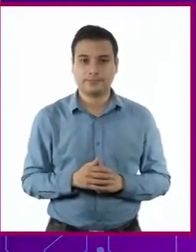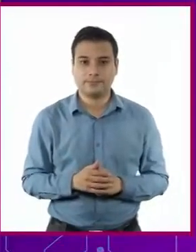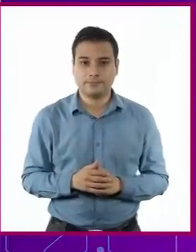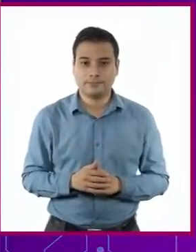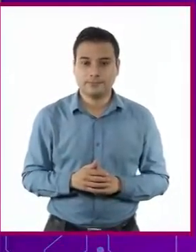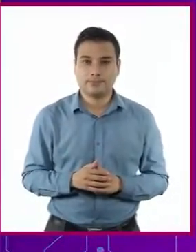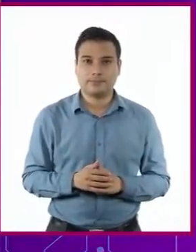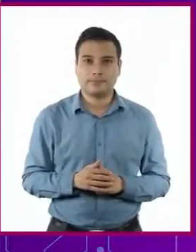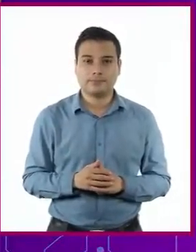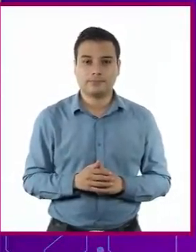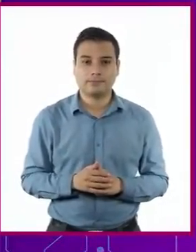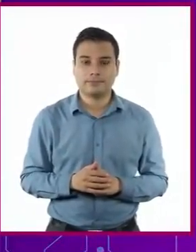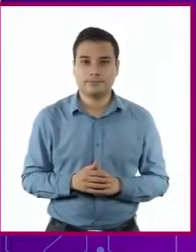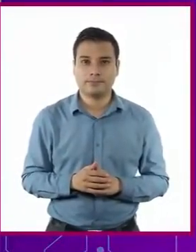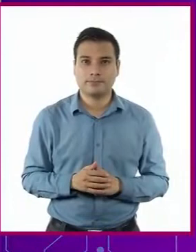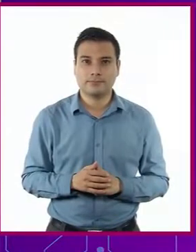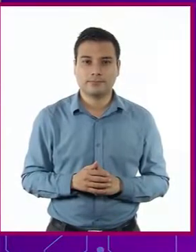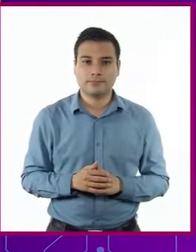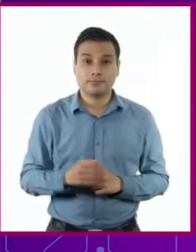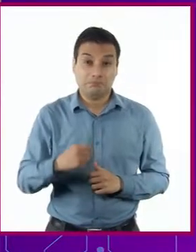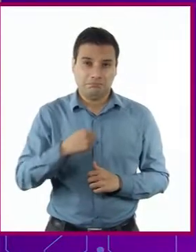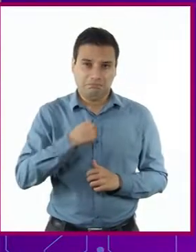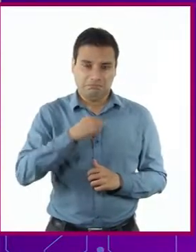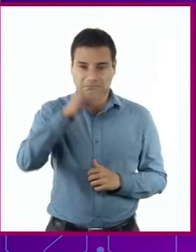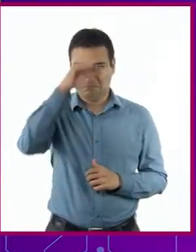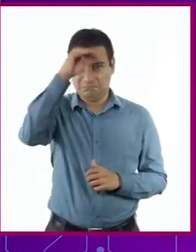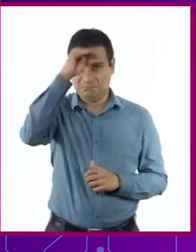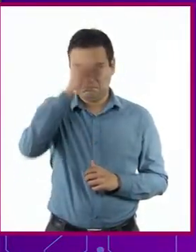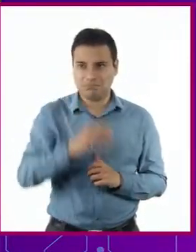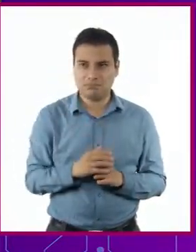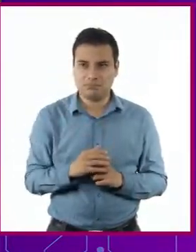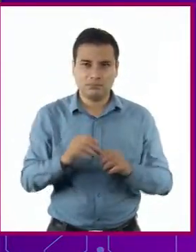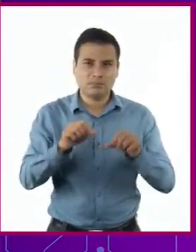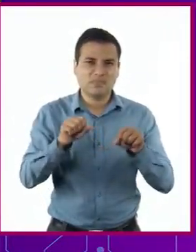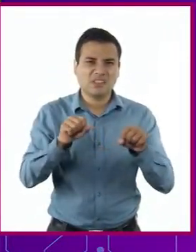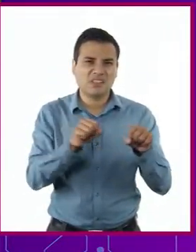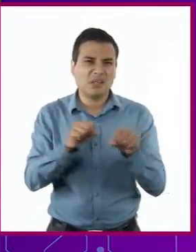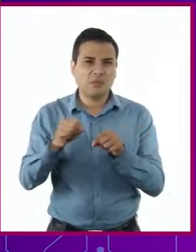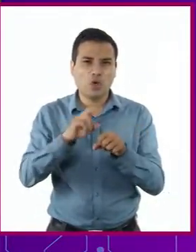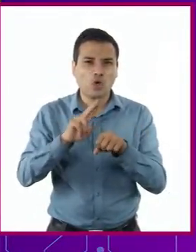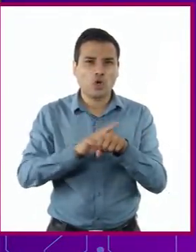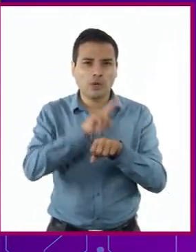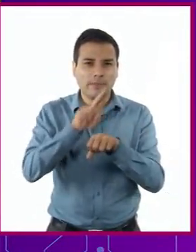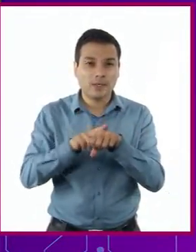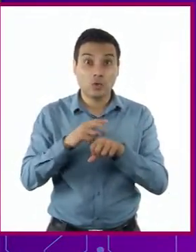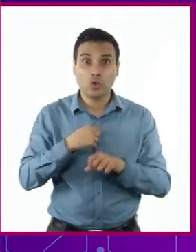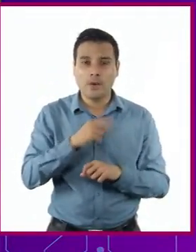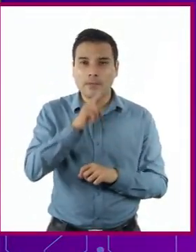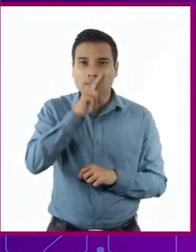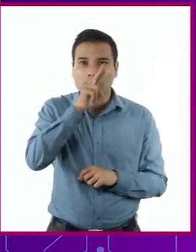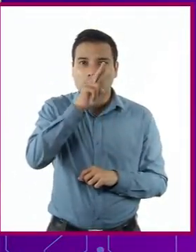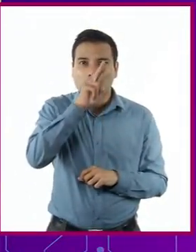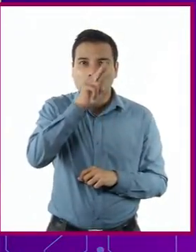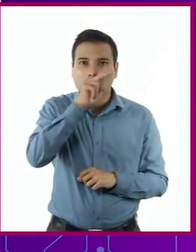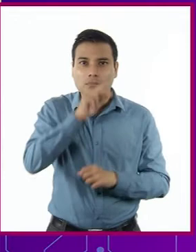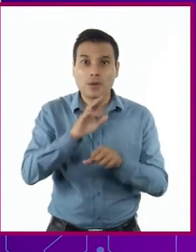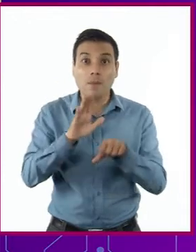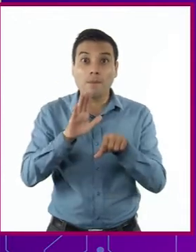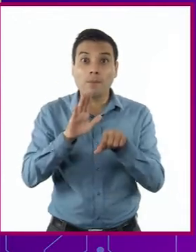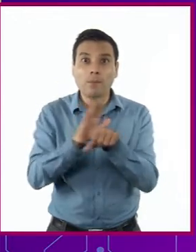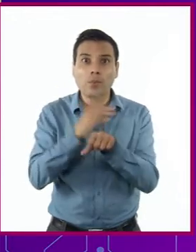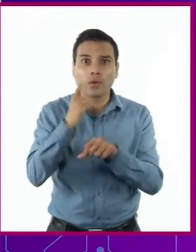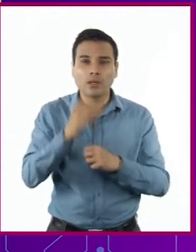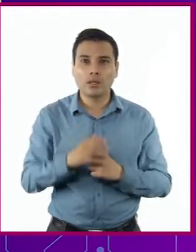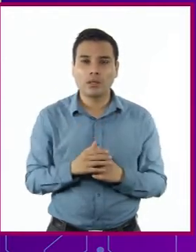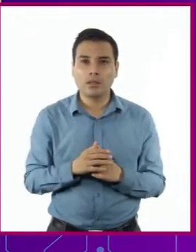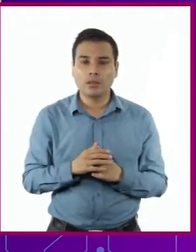Inicialmente dije, ay, bueno, otro temblor. Yo me empecé a preocupar cuando el terremoto se